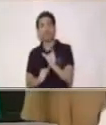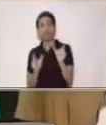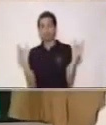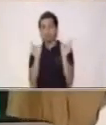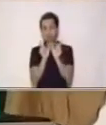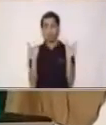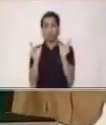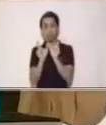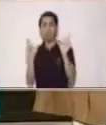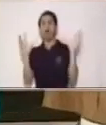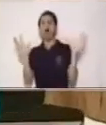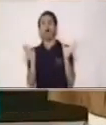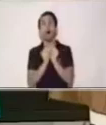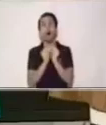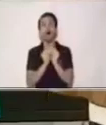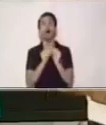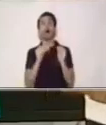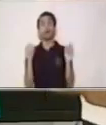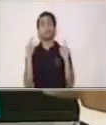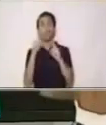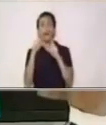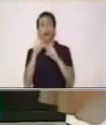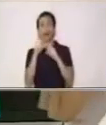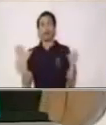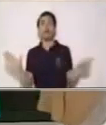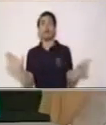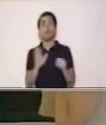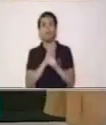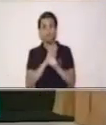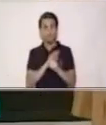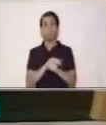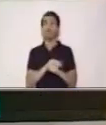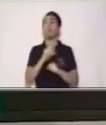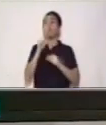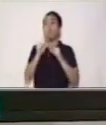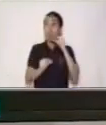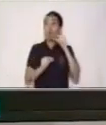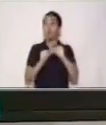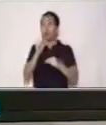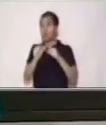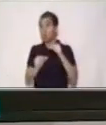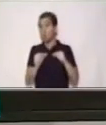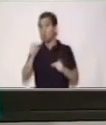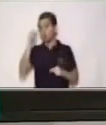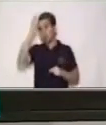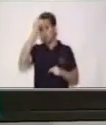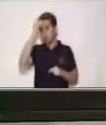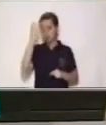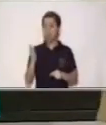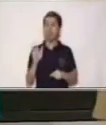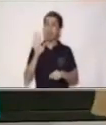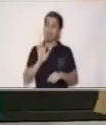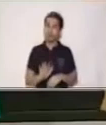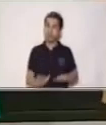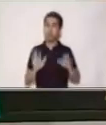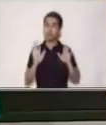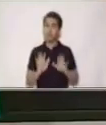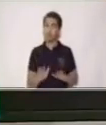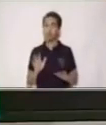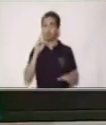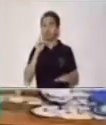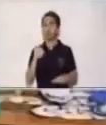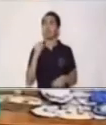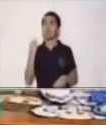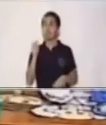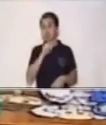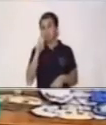fase, que es armar pequeñas frases. Obviamente, eso va a ser un proceso despacio, porque tienes